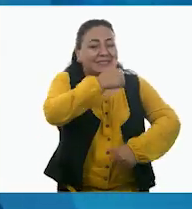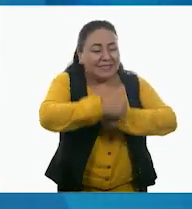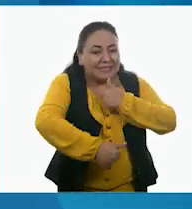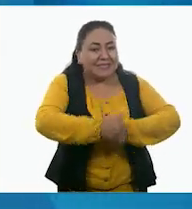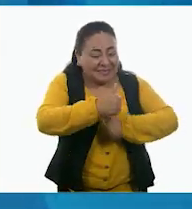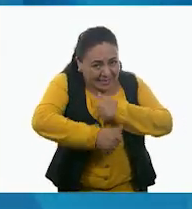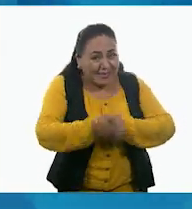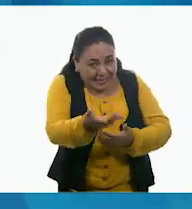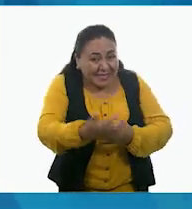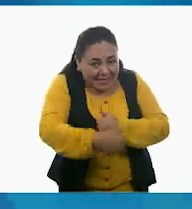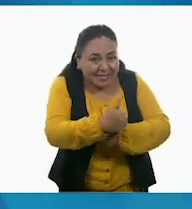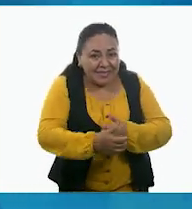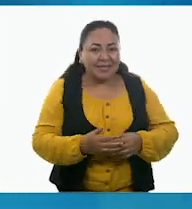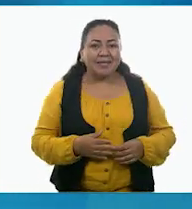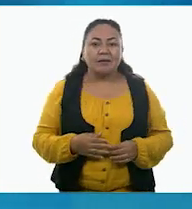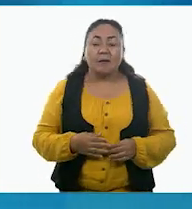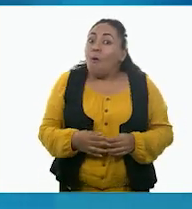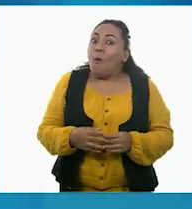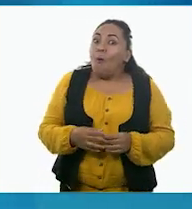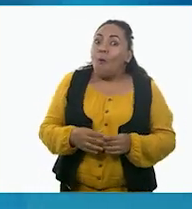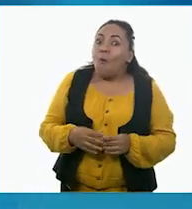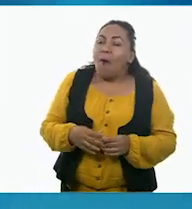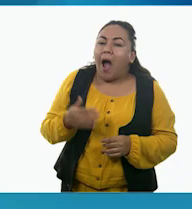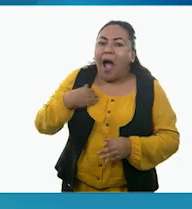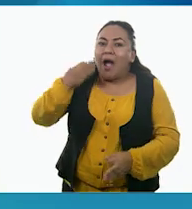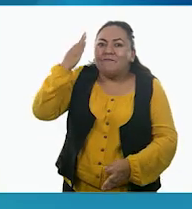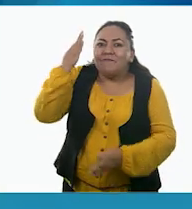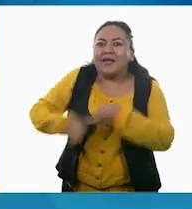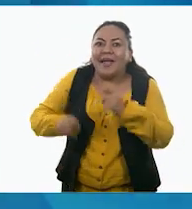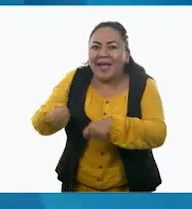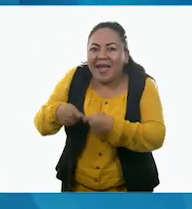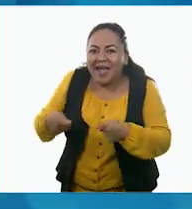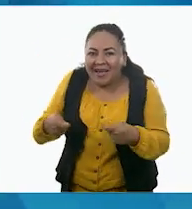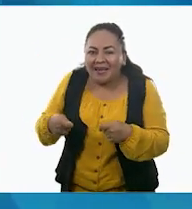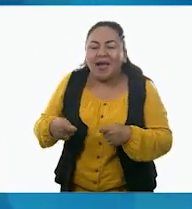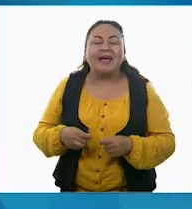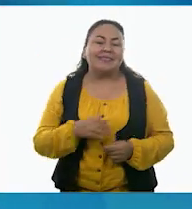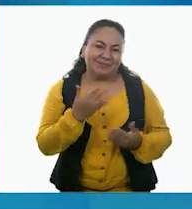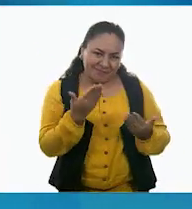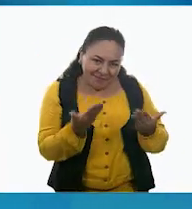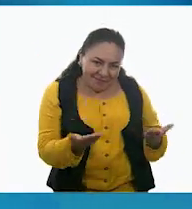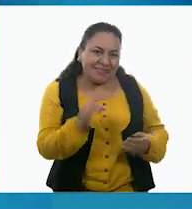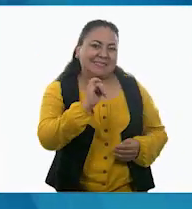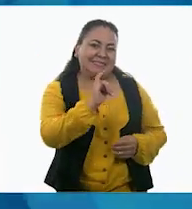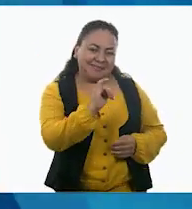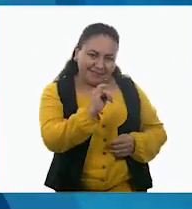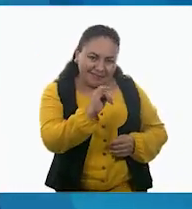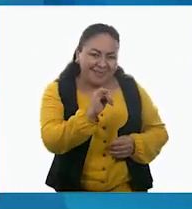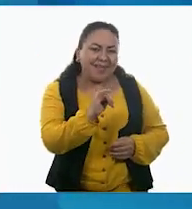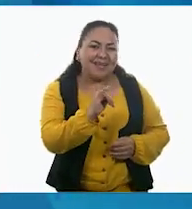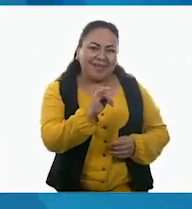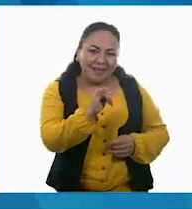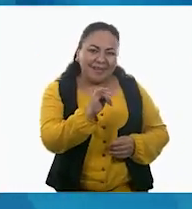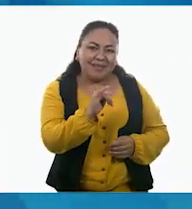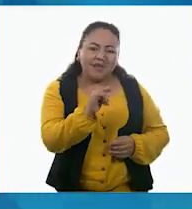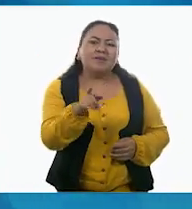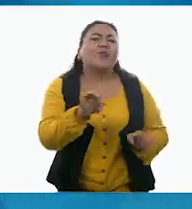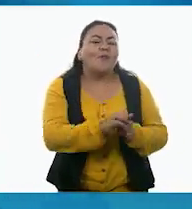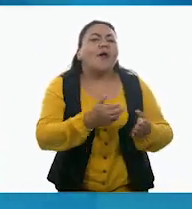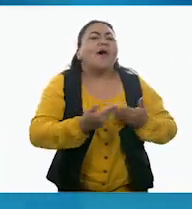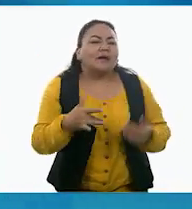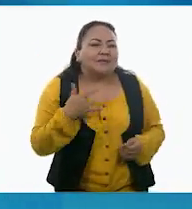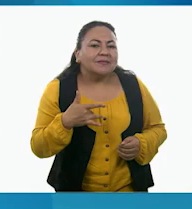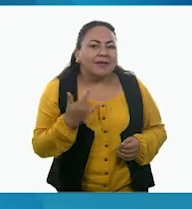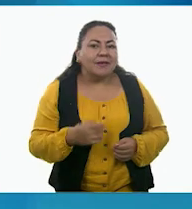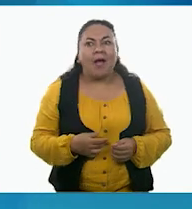yeyeco! ¡Ah! ¡Oxepo ni chiqui! ¡Ah! ¡Qué ma Basilio! ¿Qué ni timo machilía ascan? ¡Ascan